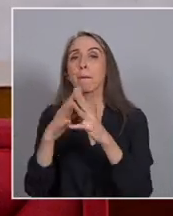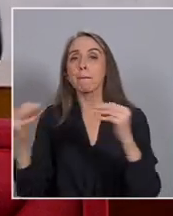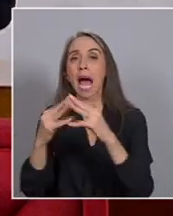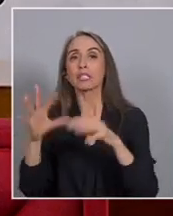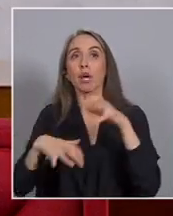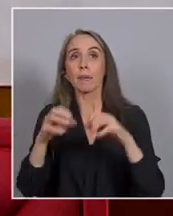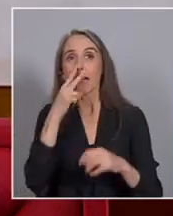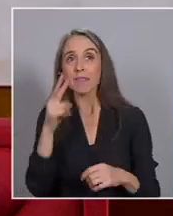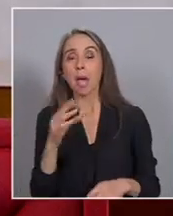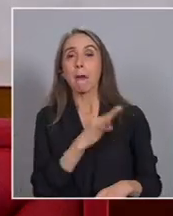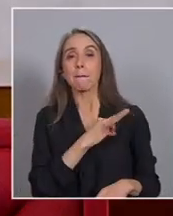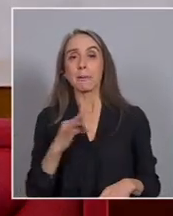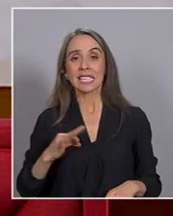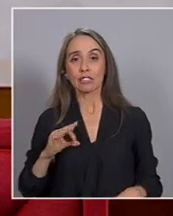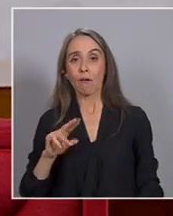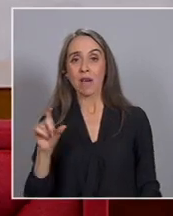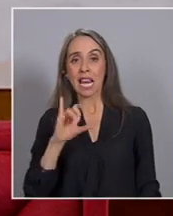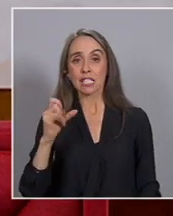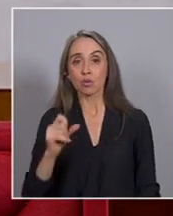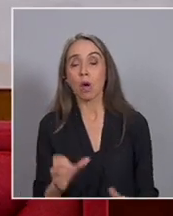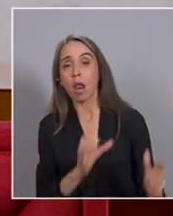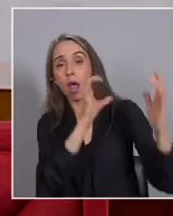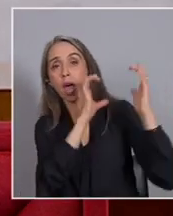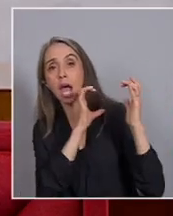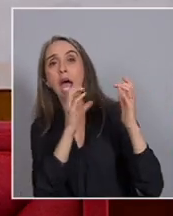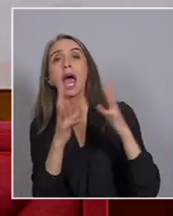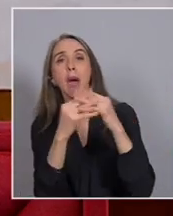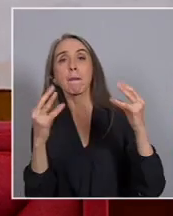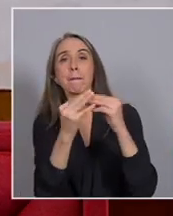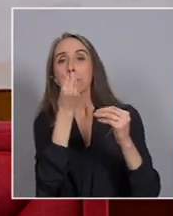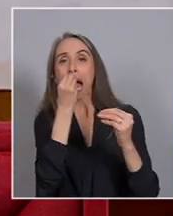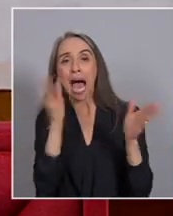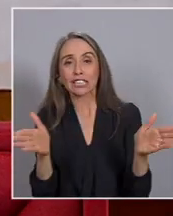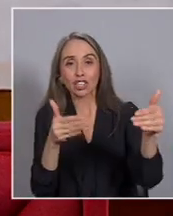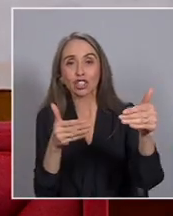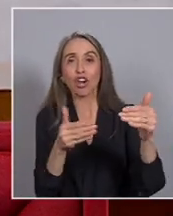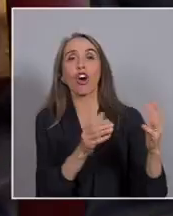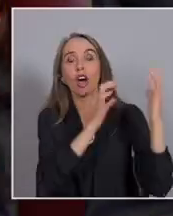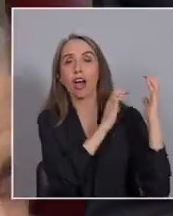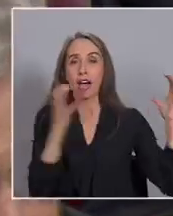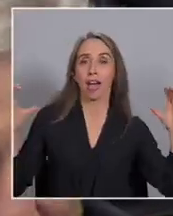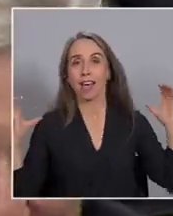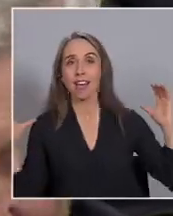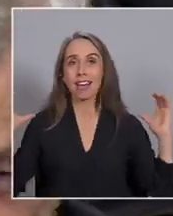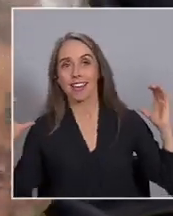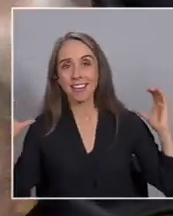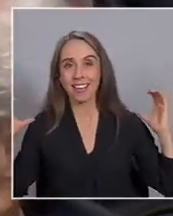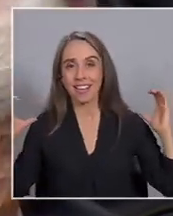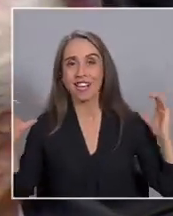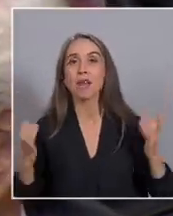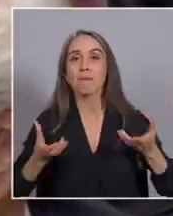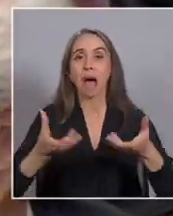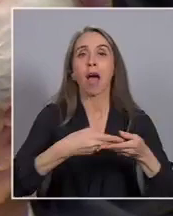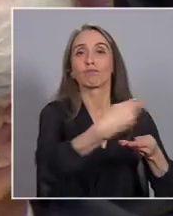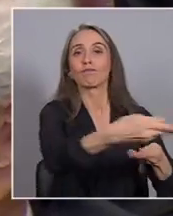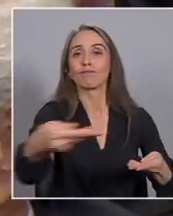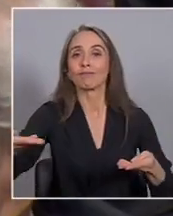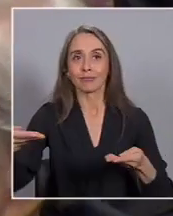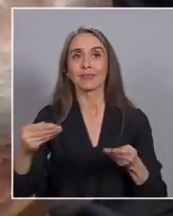Valenzuela cargando los forrajes de lado a lado para asegurarse que llegaran a todas partes.